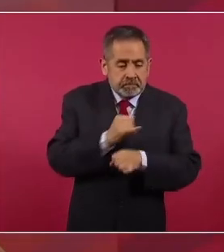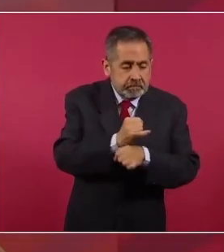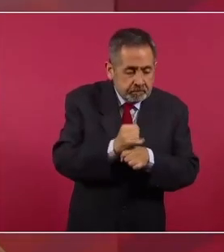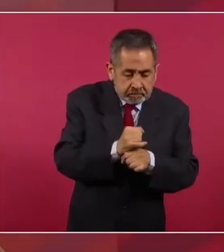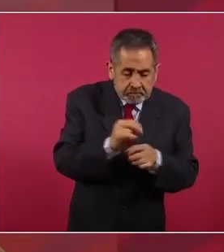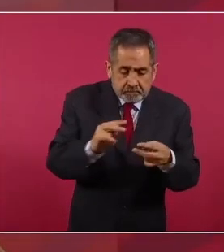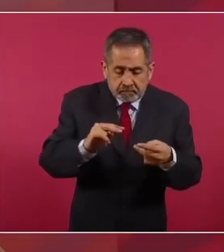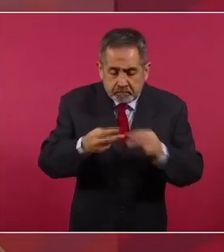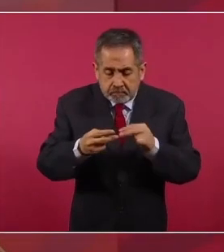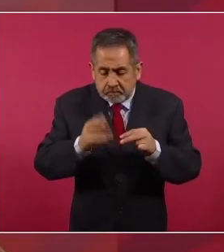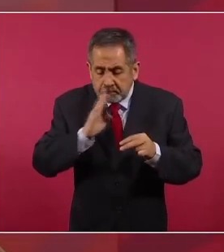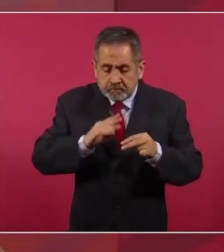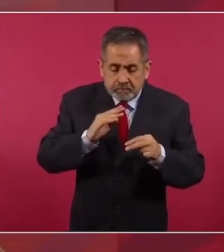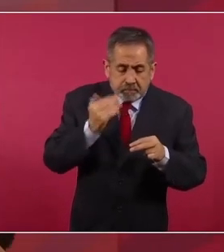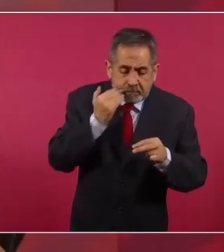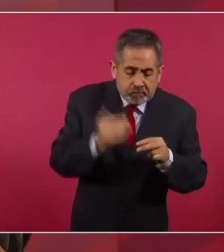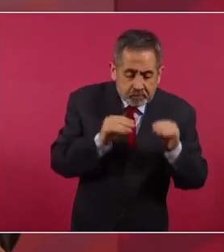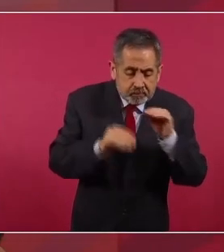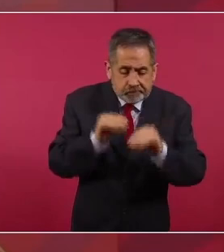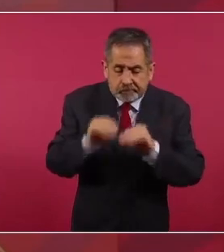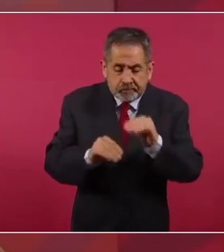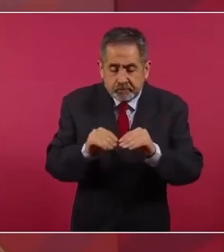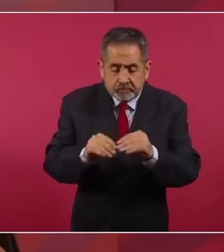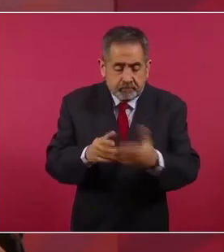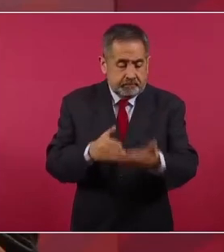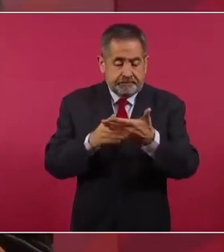averiguación o por